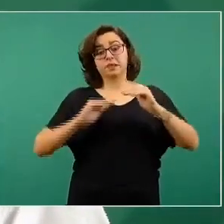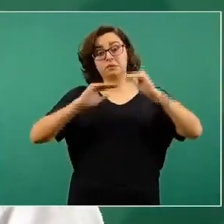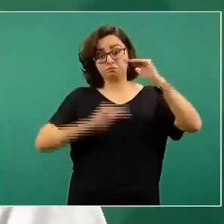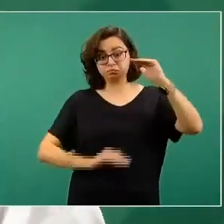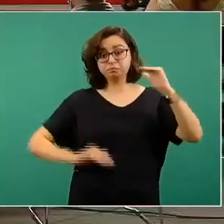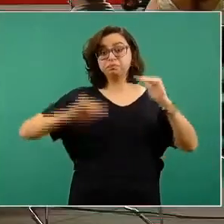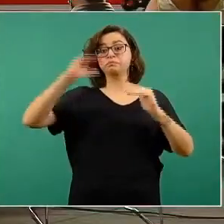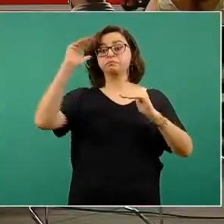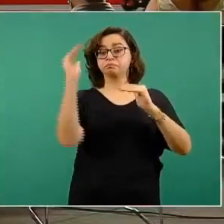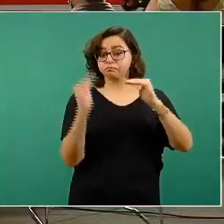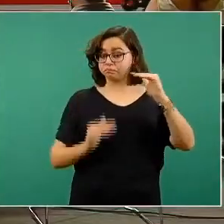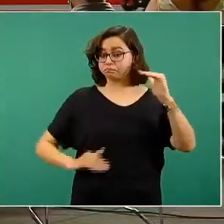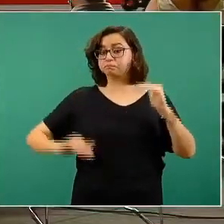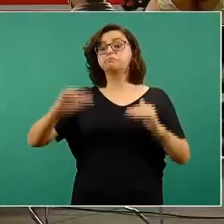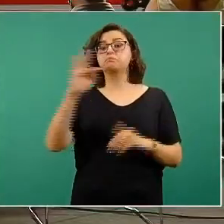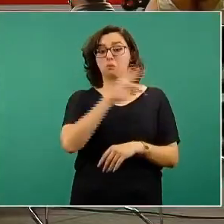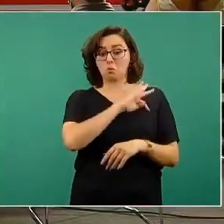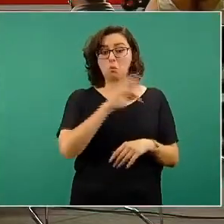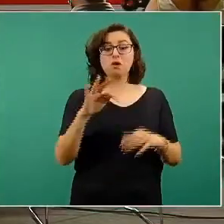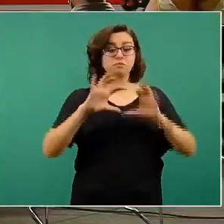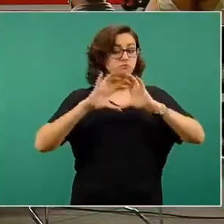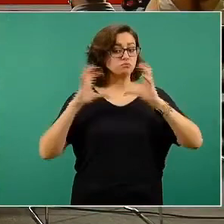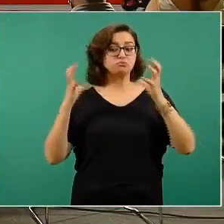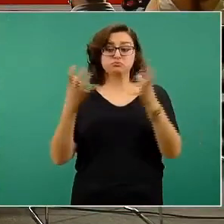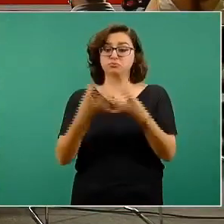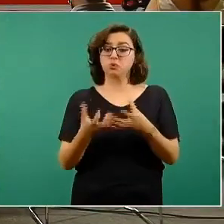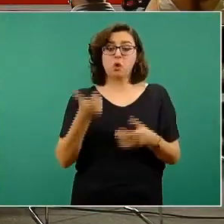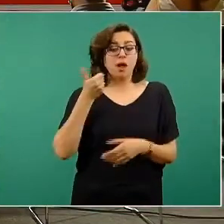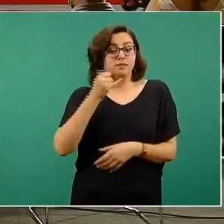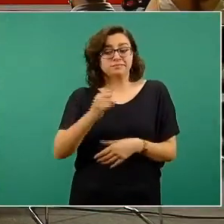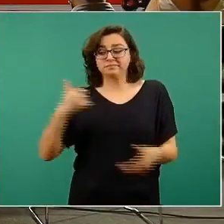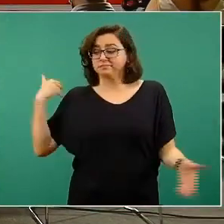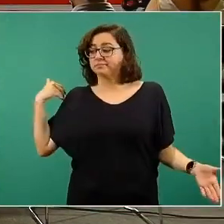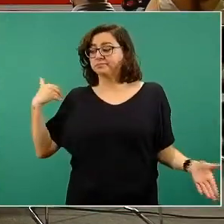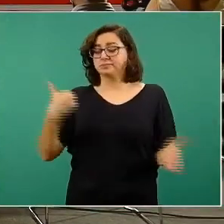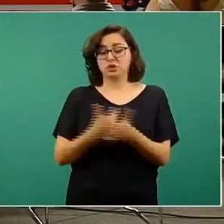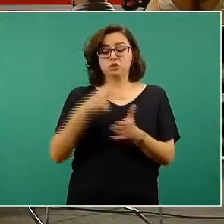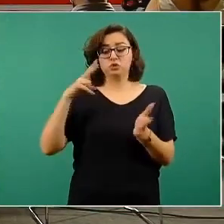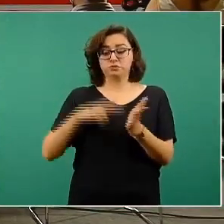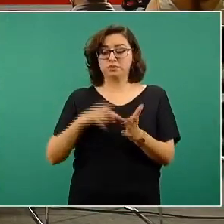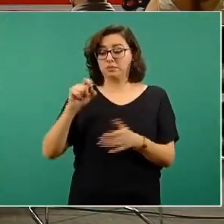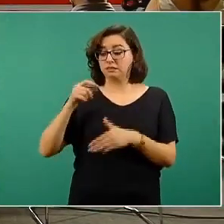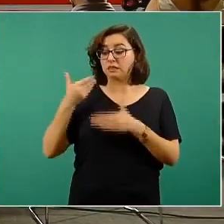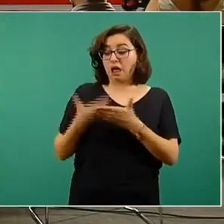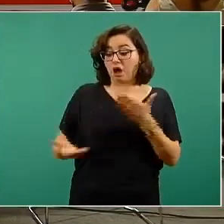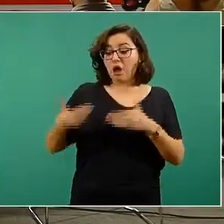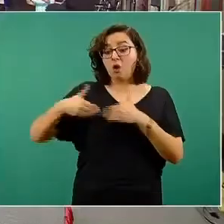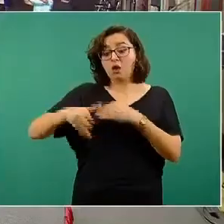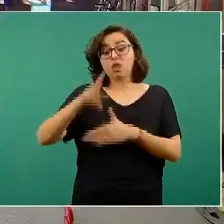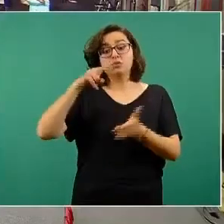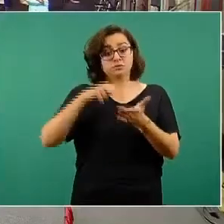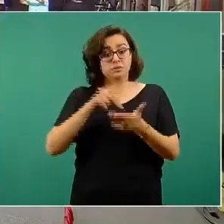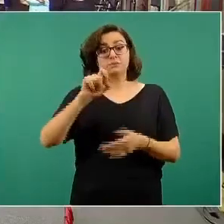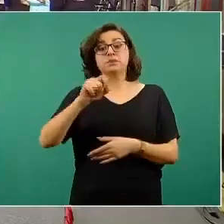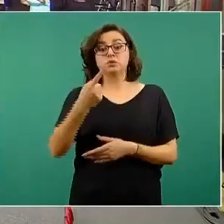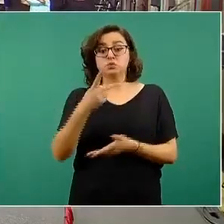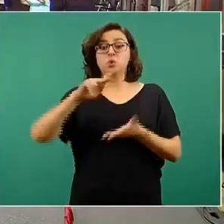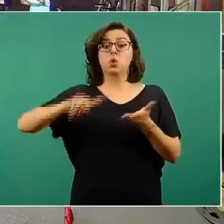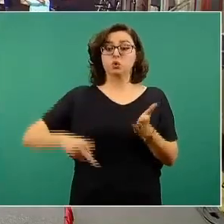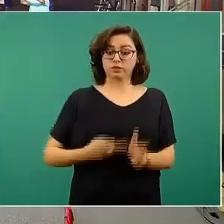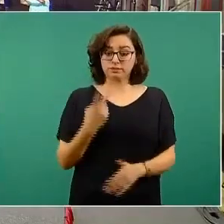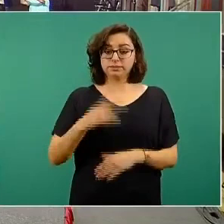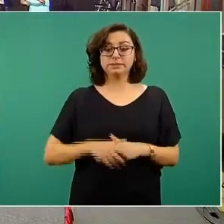que esto lo hemos dicho repetidamente durante todo 2020, lo seguimos diciendo. Vamos a abrir a preguntas y